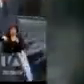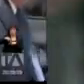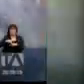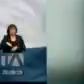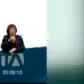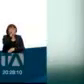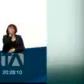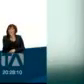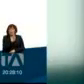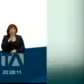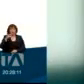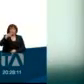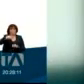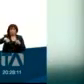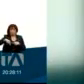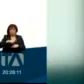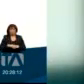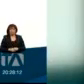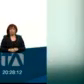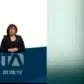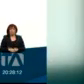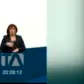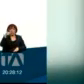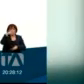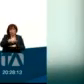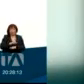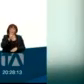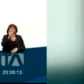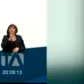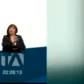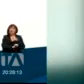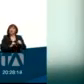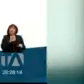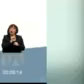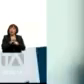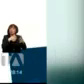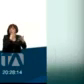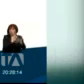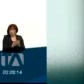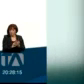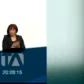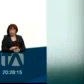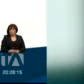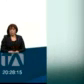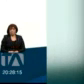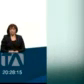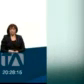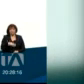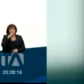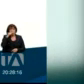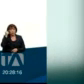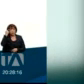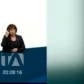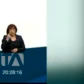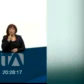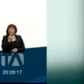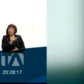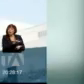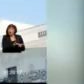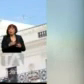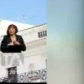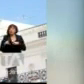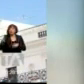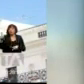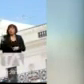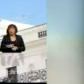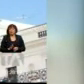jamás ocurrió. Él fue sentenciado a 5 años de prisión por enriquecimiento ilícito. El propio Correa comenzó a llamarlo prófugo. Debían